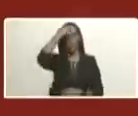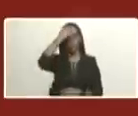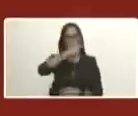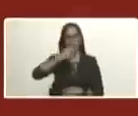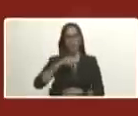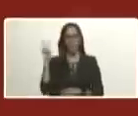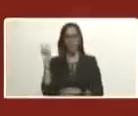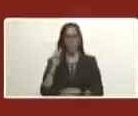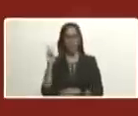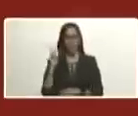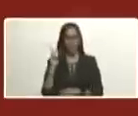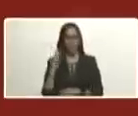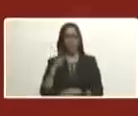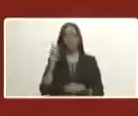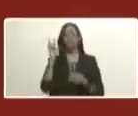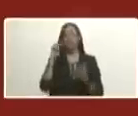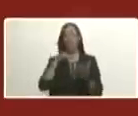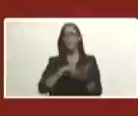venezolano,